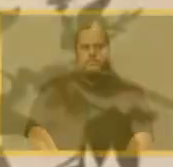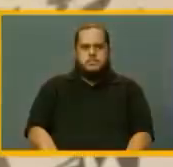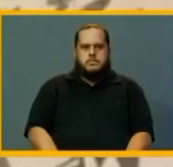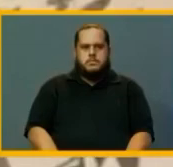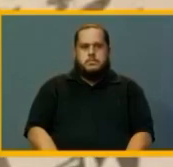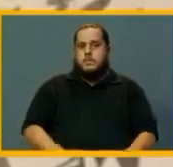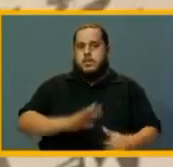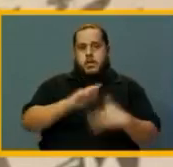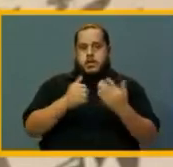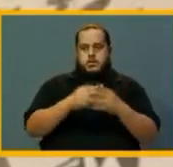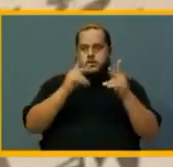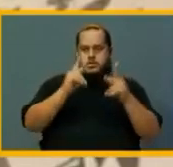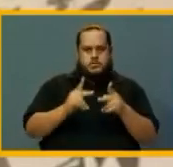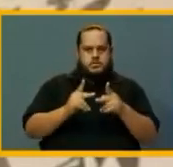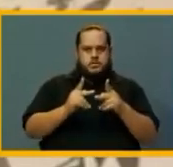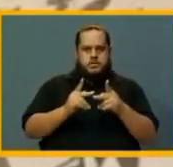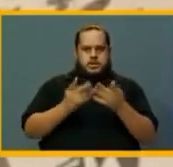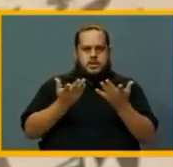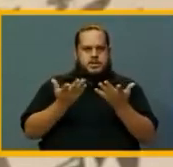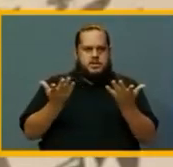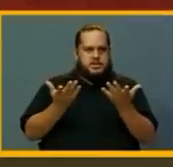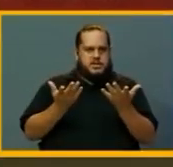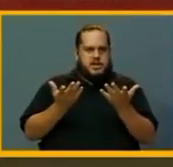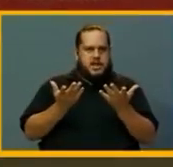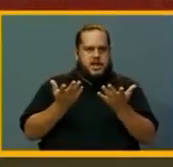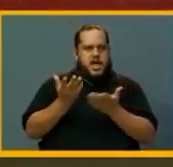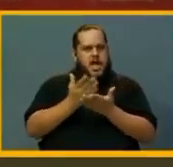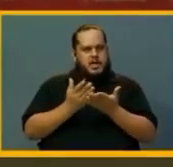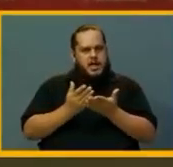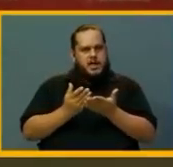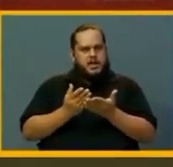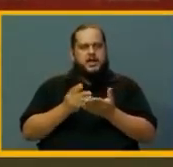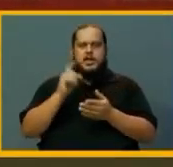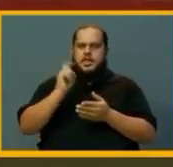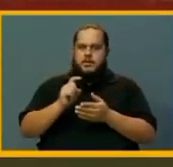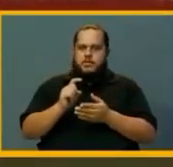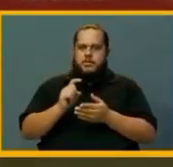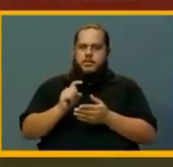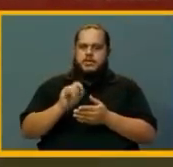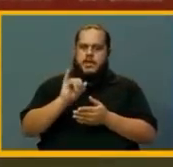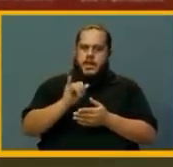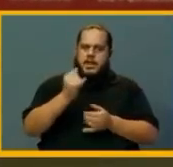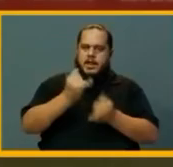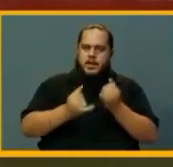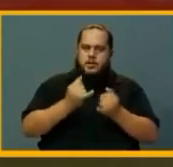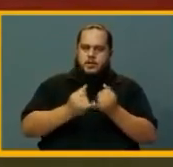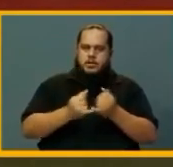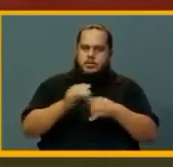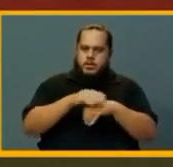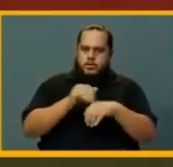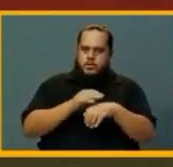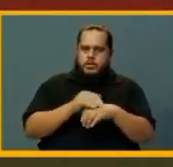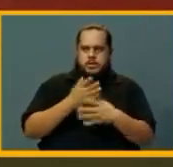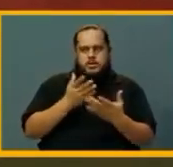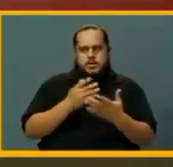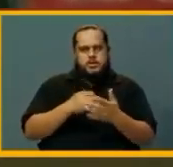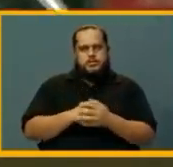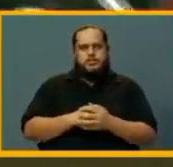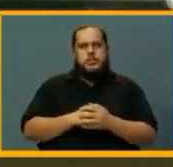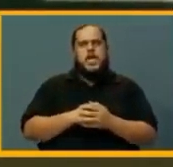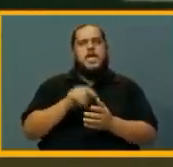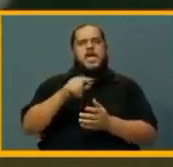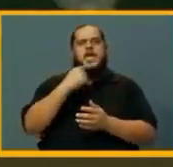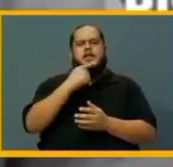toda la gente que se quedó, había alguien que debió haber estado en la última convocatoria, que era Christopher Núñez. Mencionó